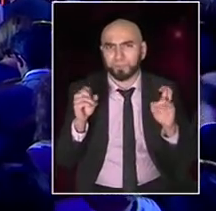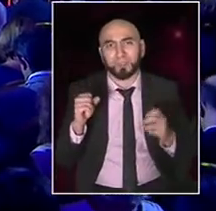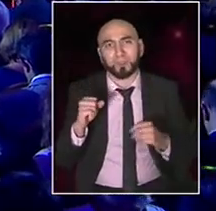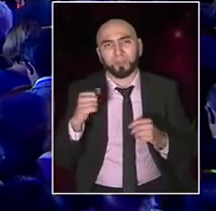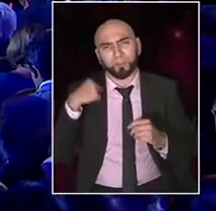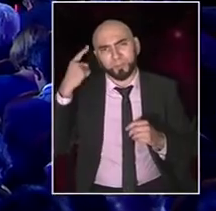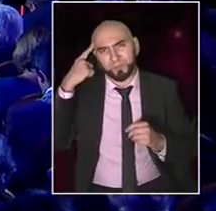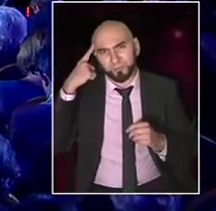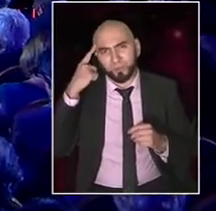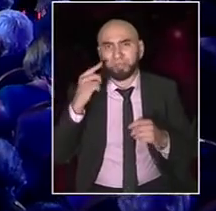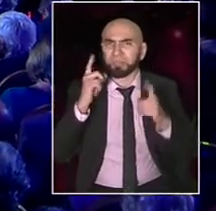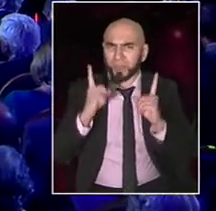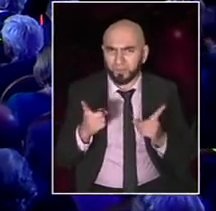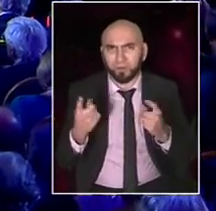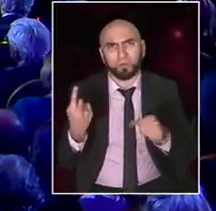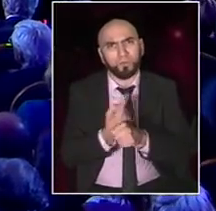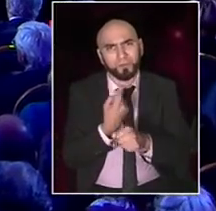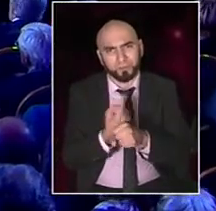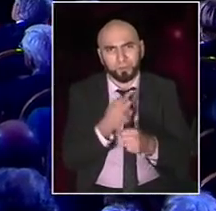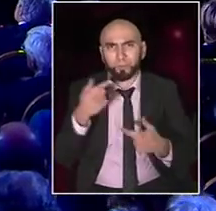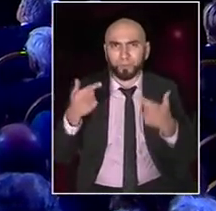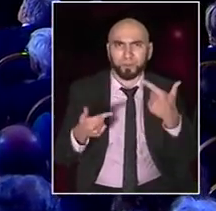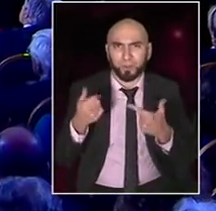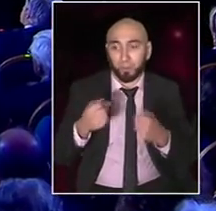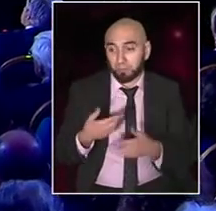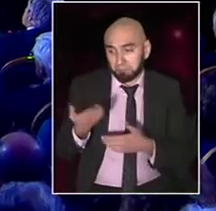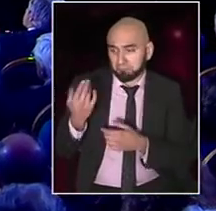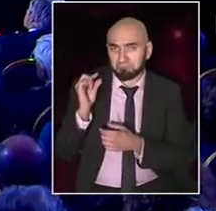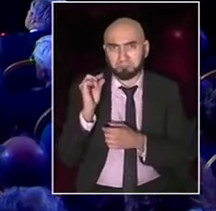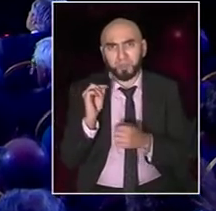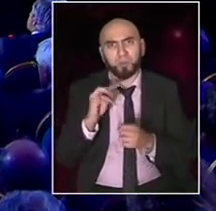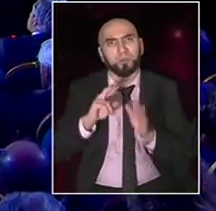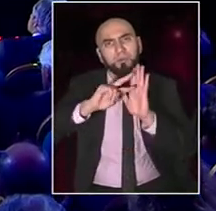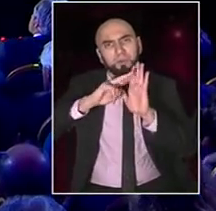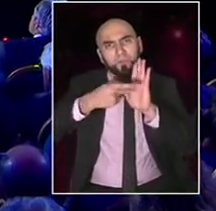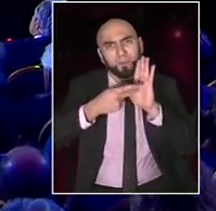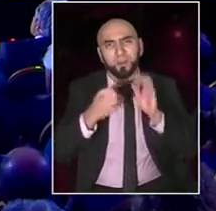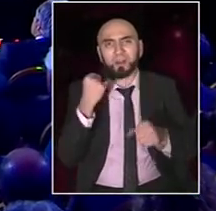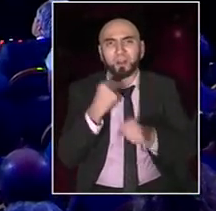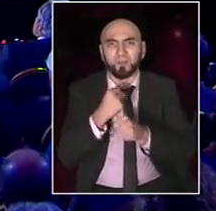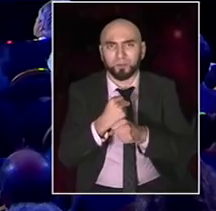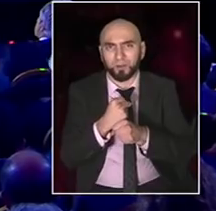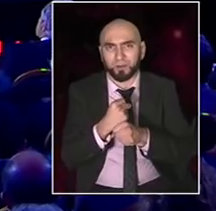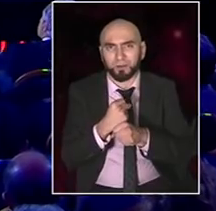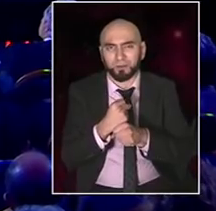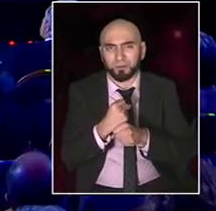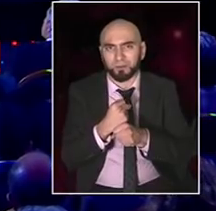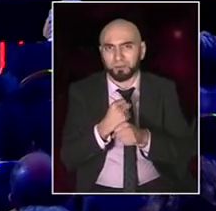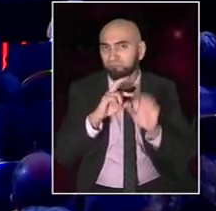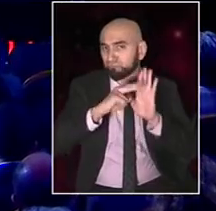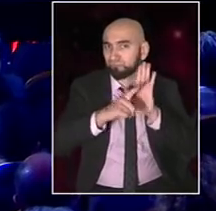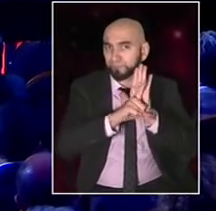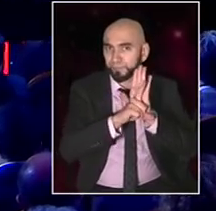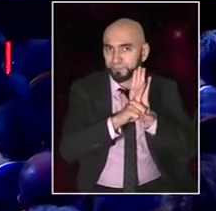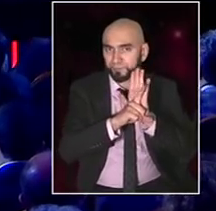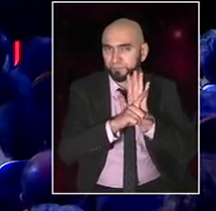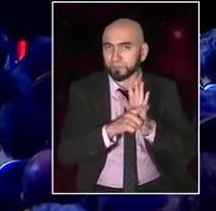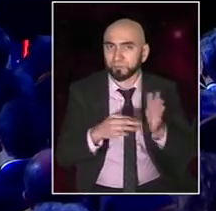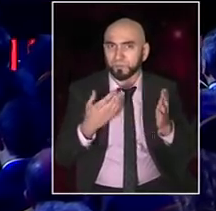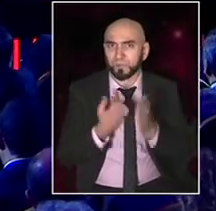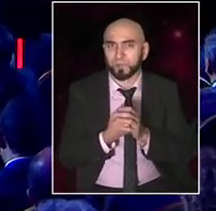ser parte de la discusión política. Acabamos de hacer una reforma laboral que no habla una sola coma de cómo se va a modificar